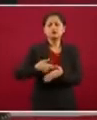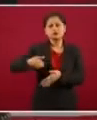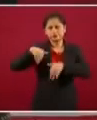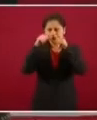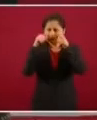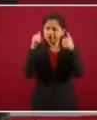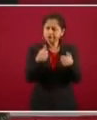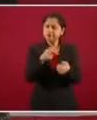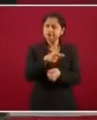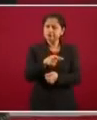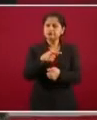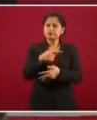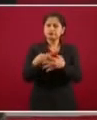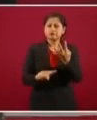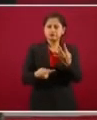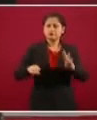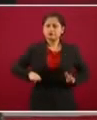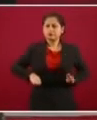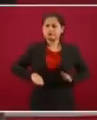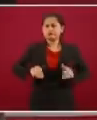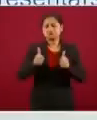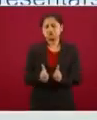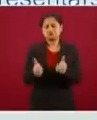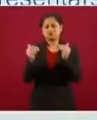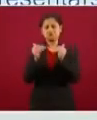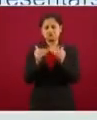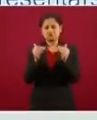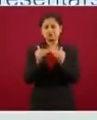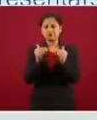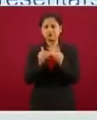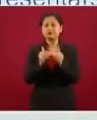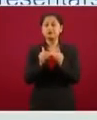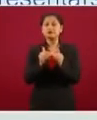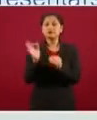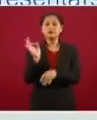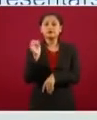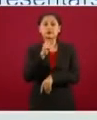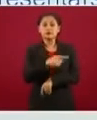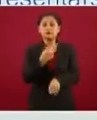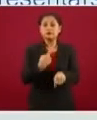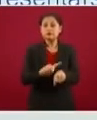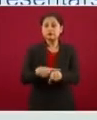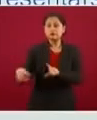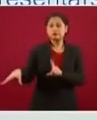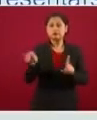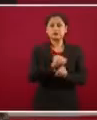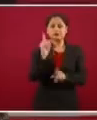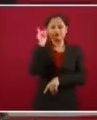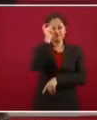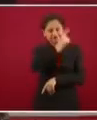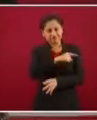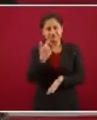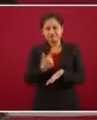más susceptible a infectarse, pero sí más susceptible a complicarse en caso de ser infectada o infectado.